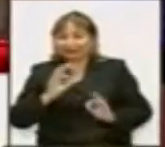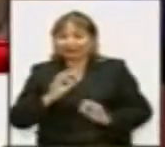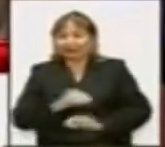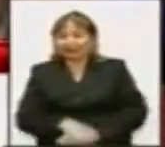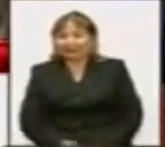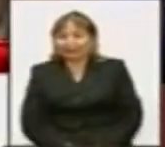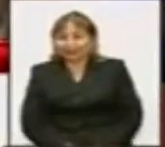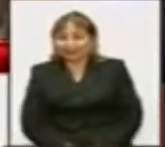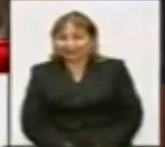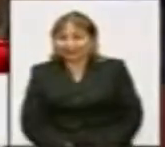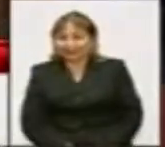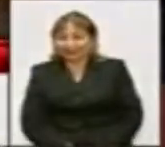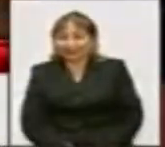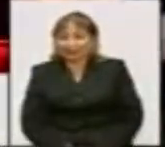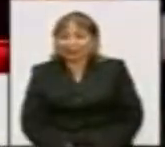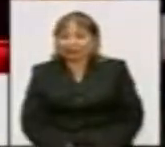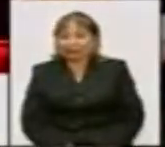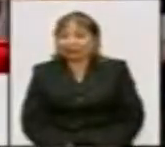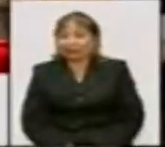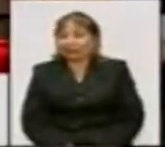por favor la sesión ha terminado